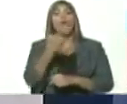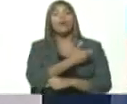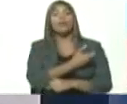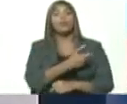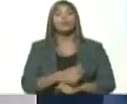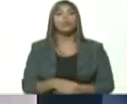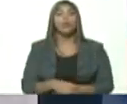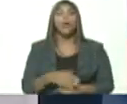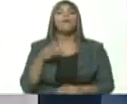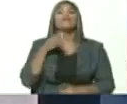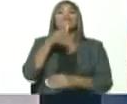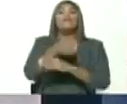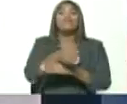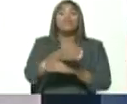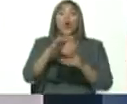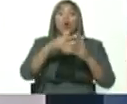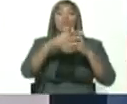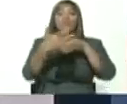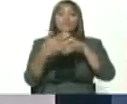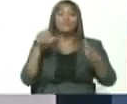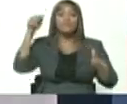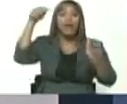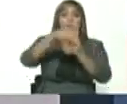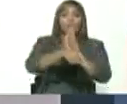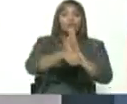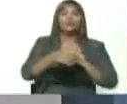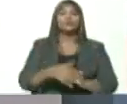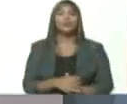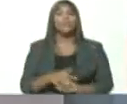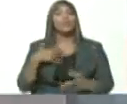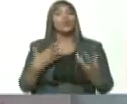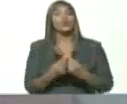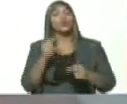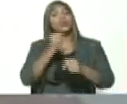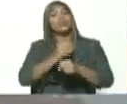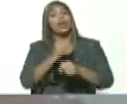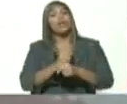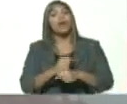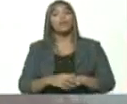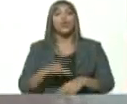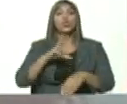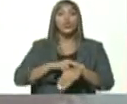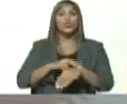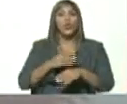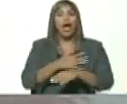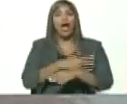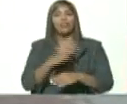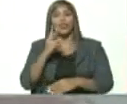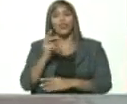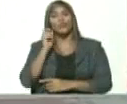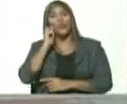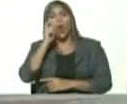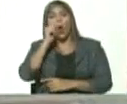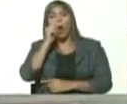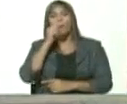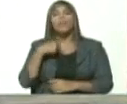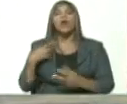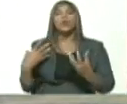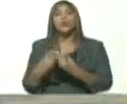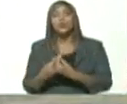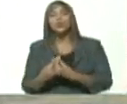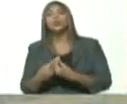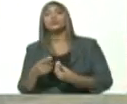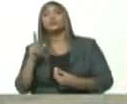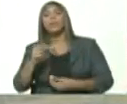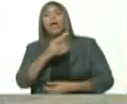yendo comunidad adentro. Hemos trabajado, como lo decía el doctor Melchor, la doctora Marelia, en conjunto con los jefes de comunidad,